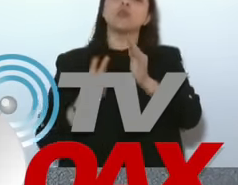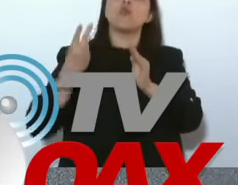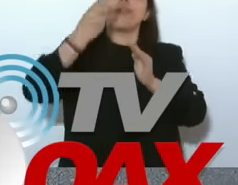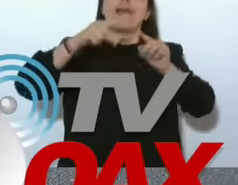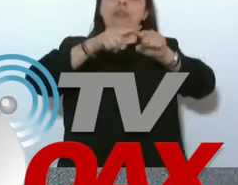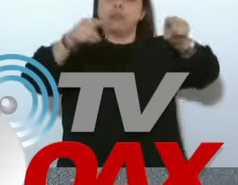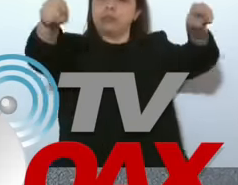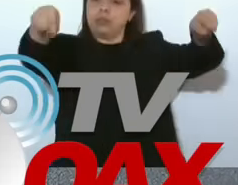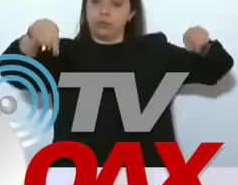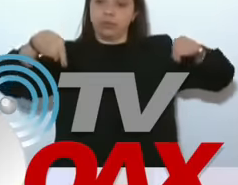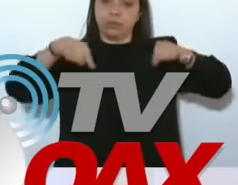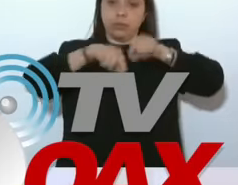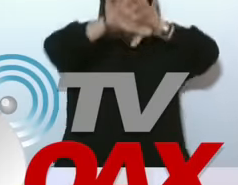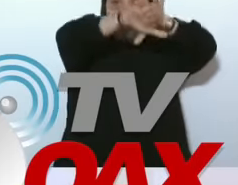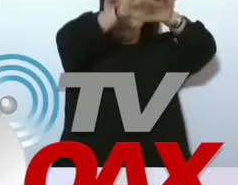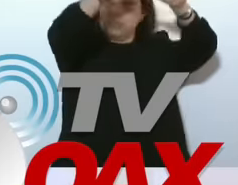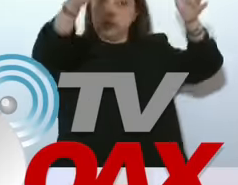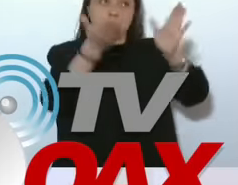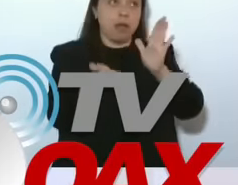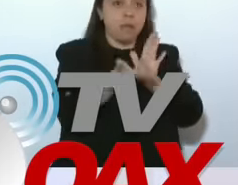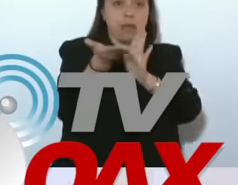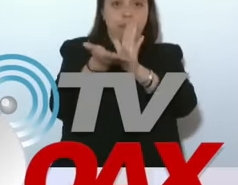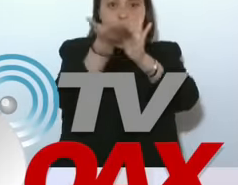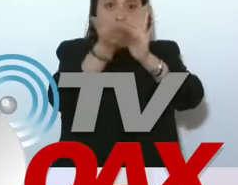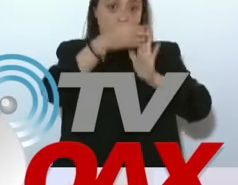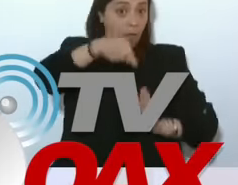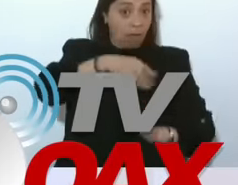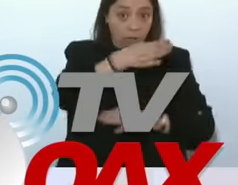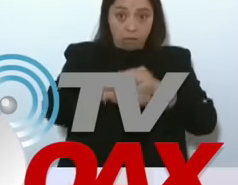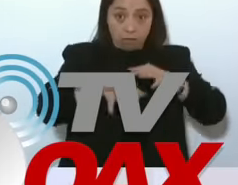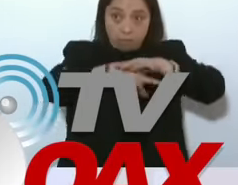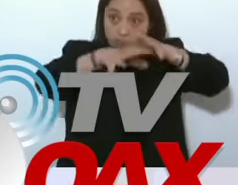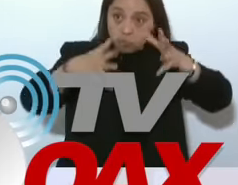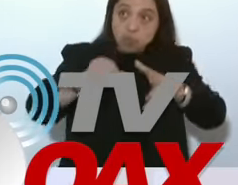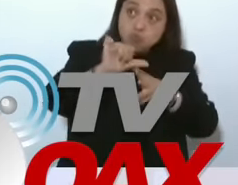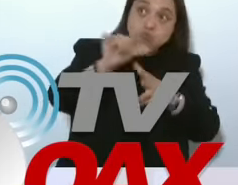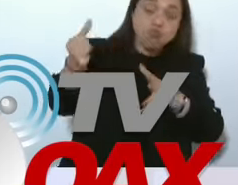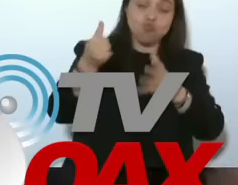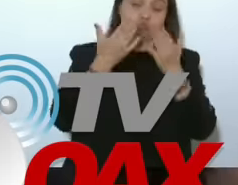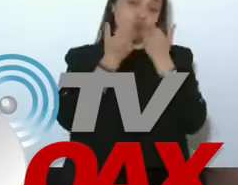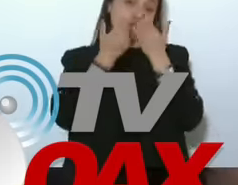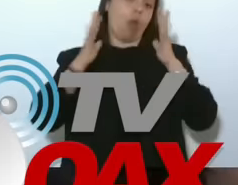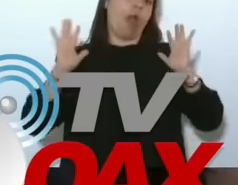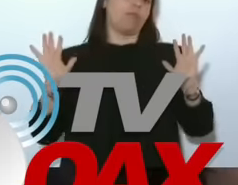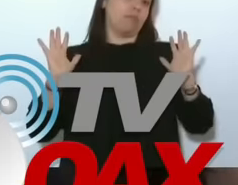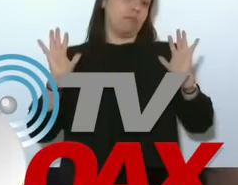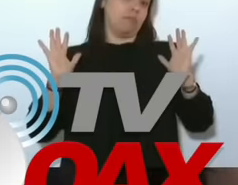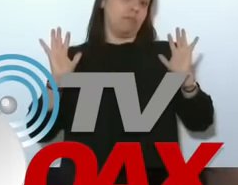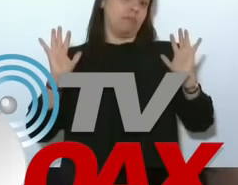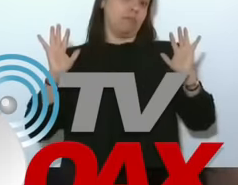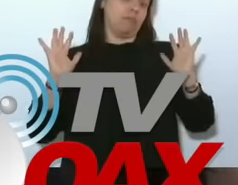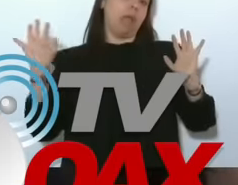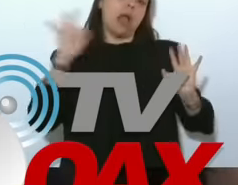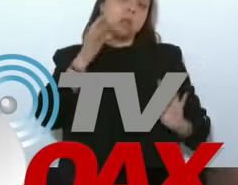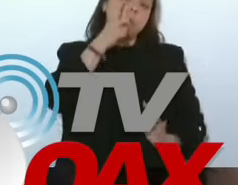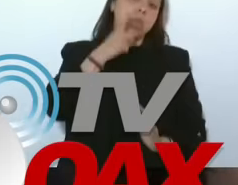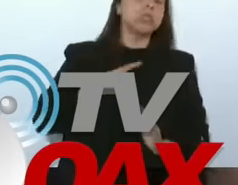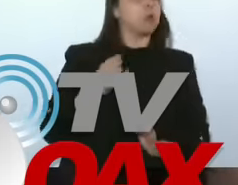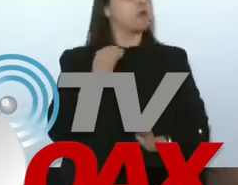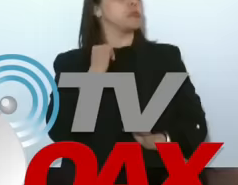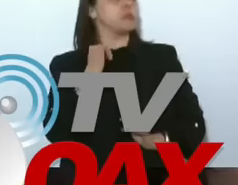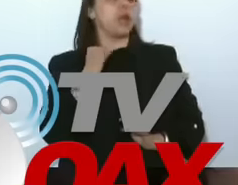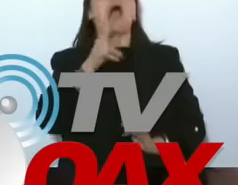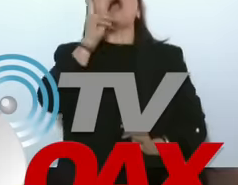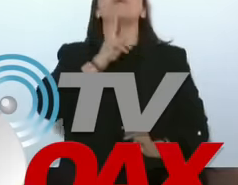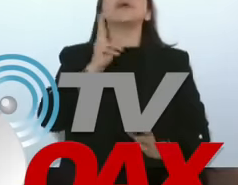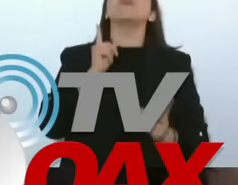hay en el mundo. A lo mejor hoy me van a decir que sí. Quiero saber dónde. ¿Dónde